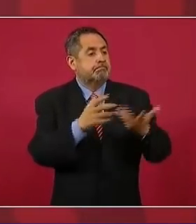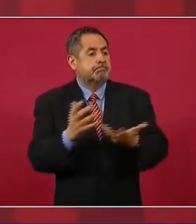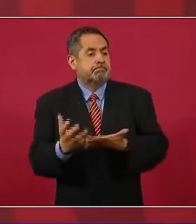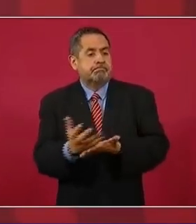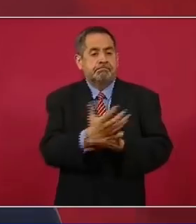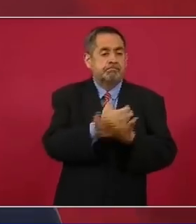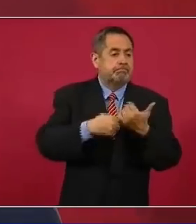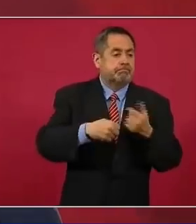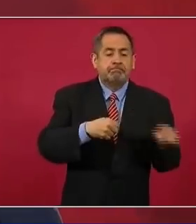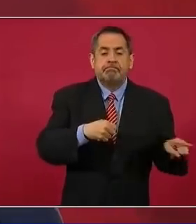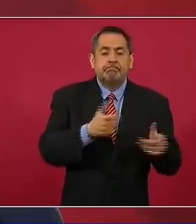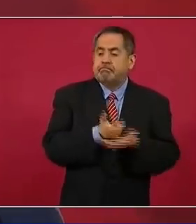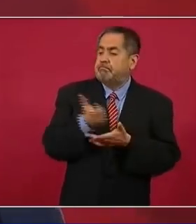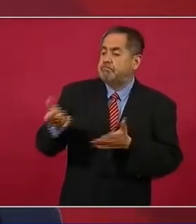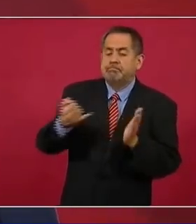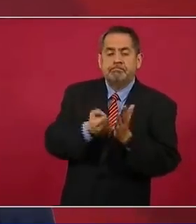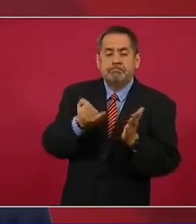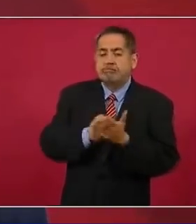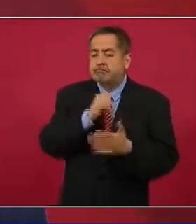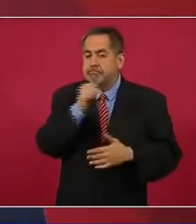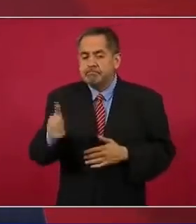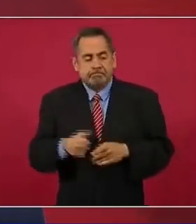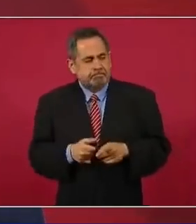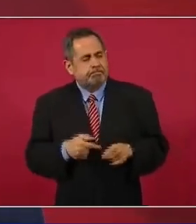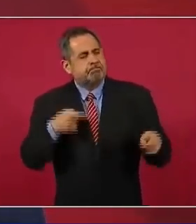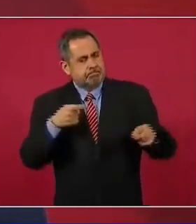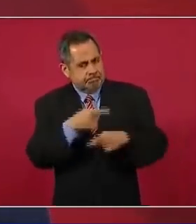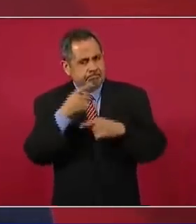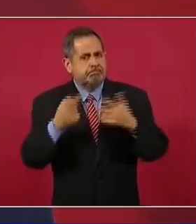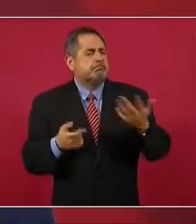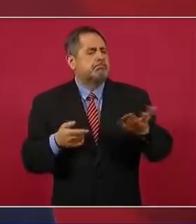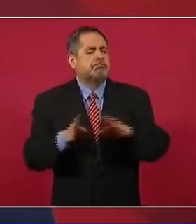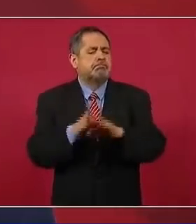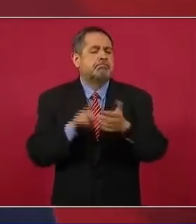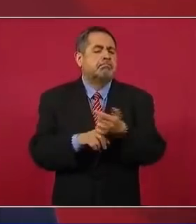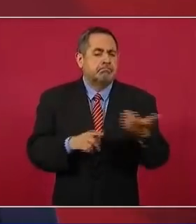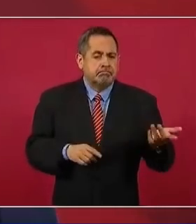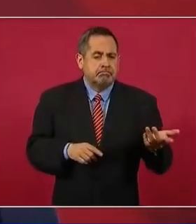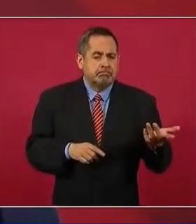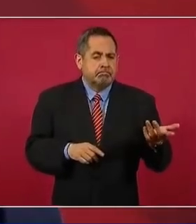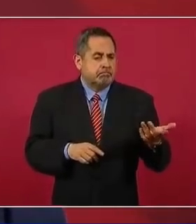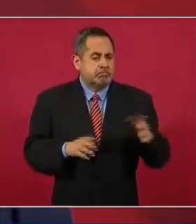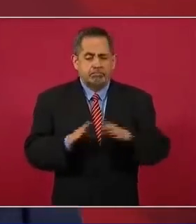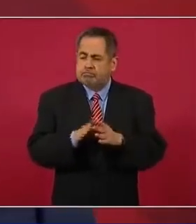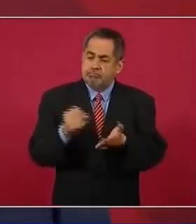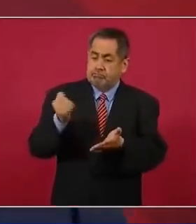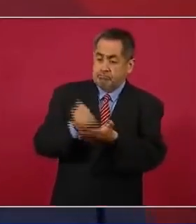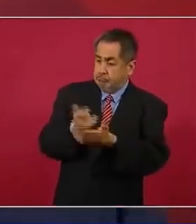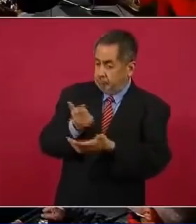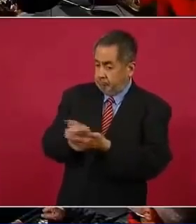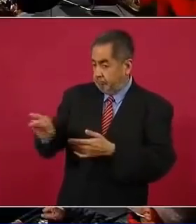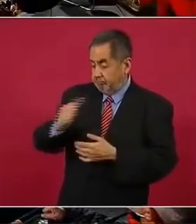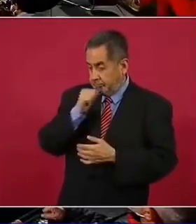impuestos y que si no habían pagado impuestos era